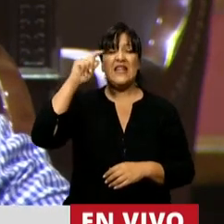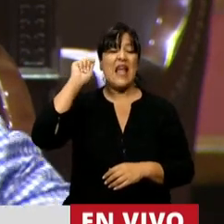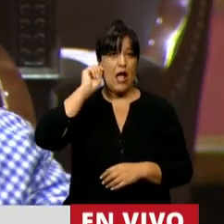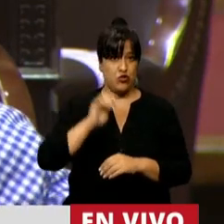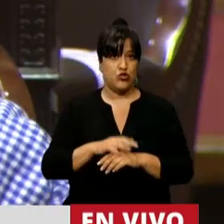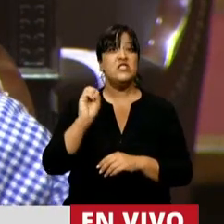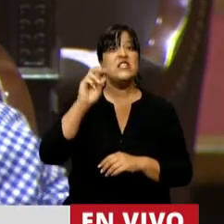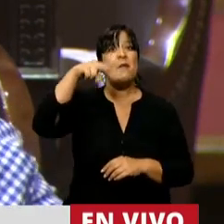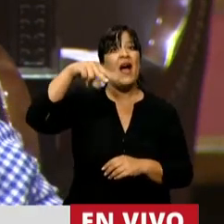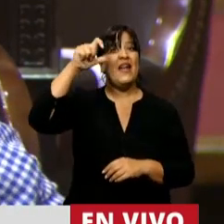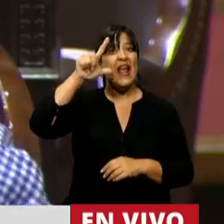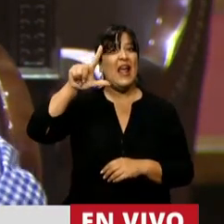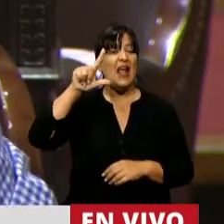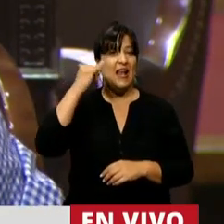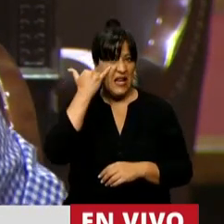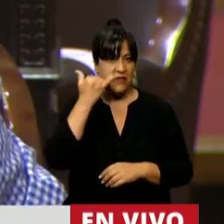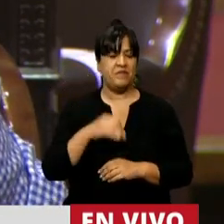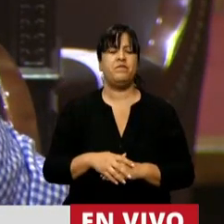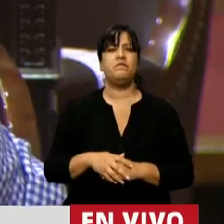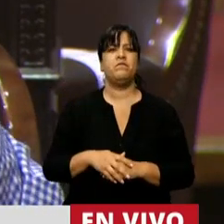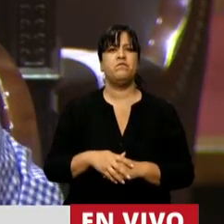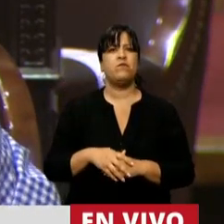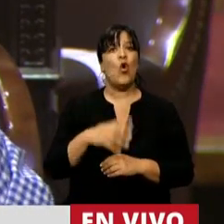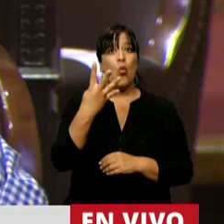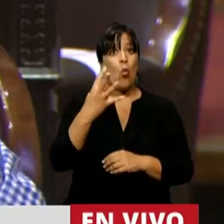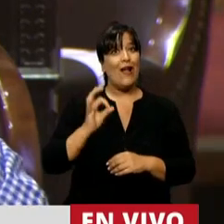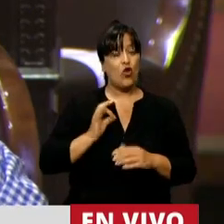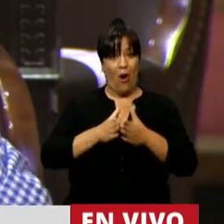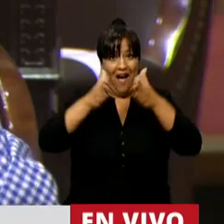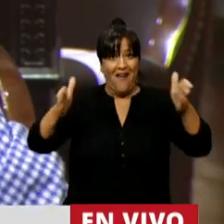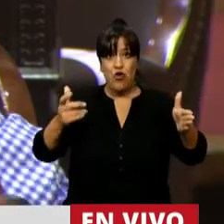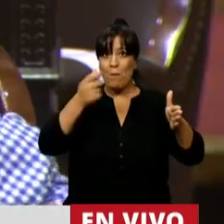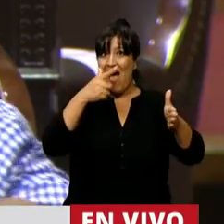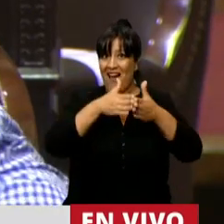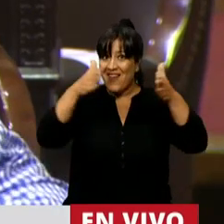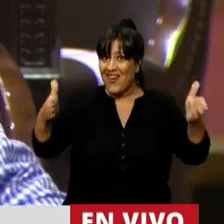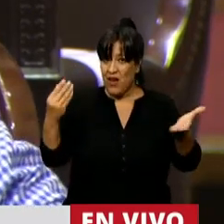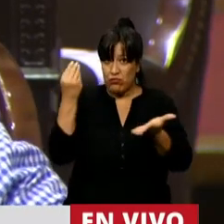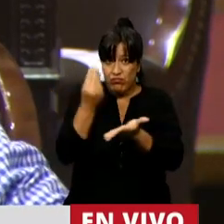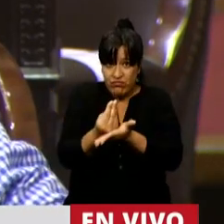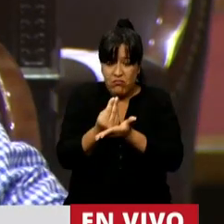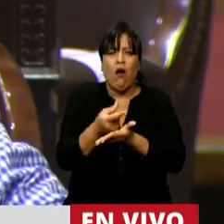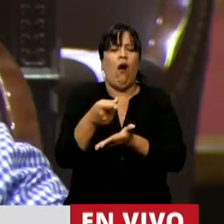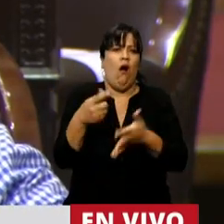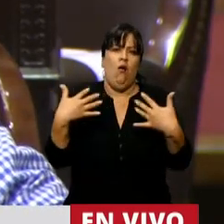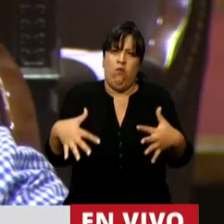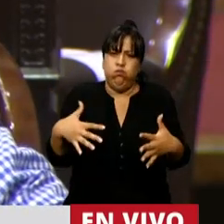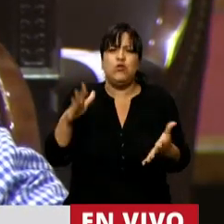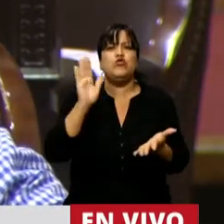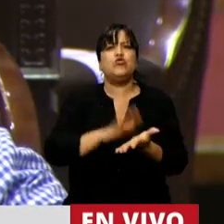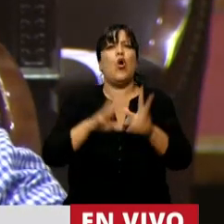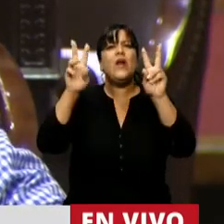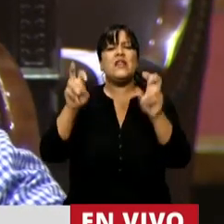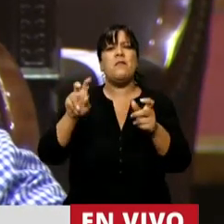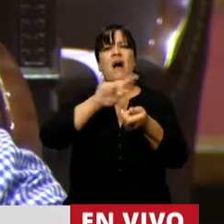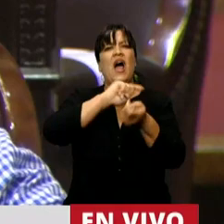Nelly, y vi a lo largo de estos 4 años de gobierno macrista cómo sucedió lo de la reforma,